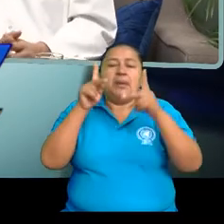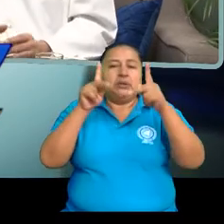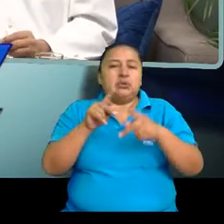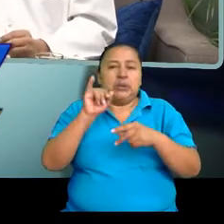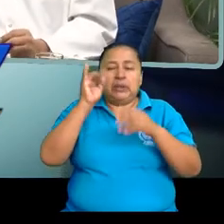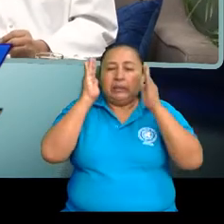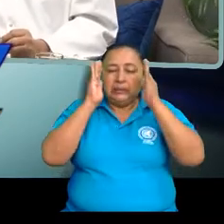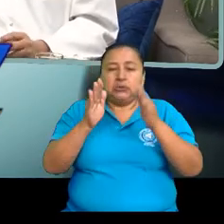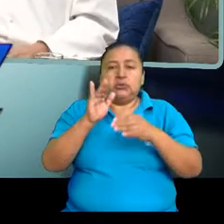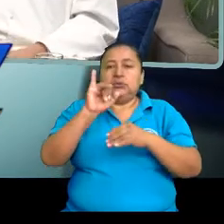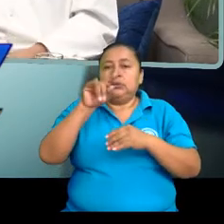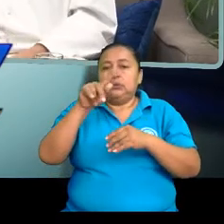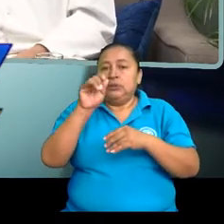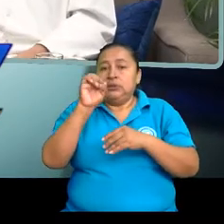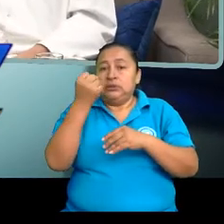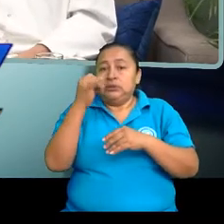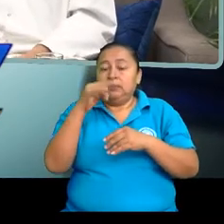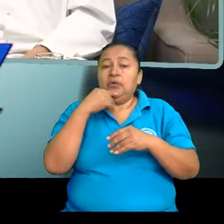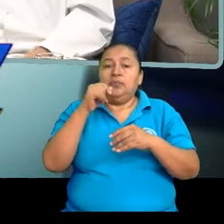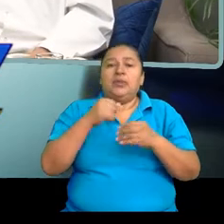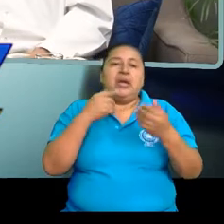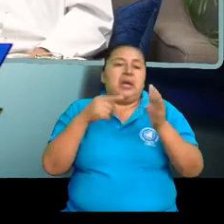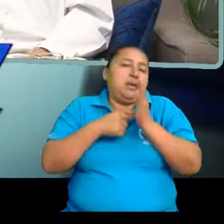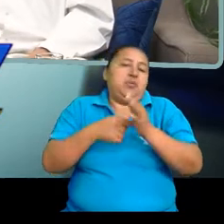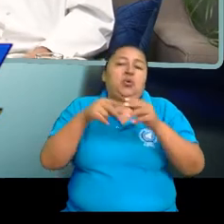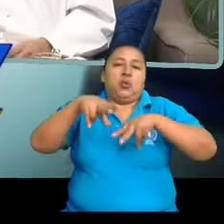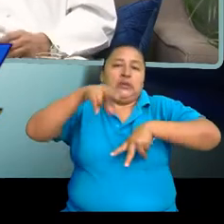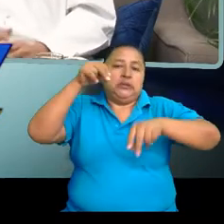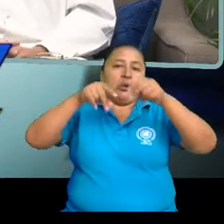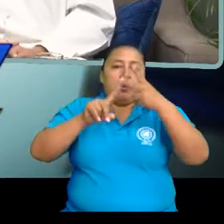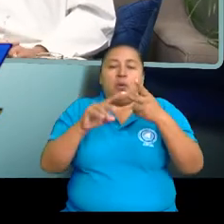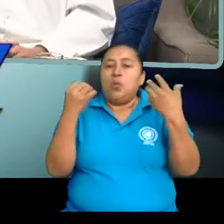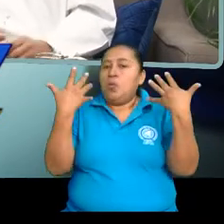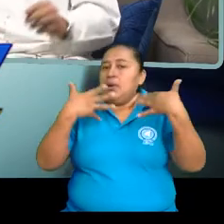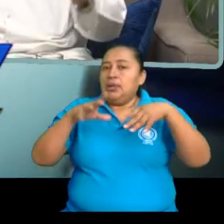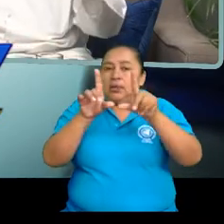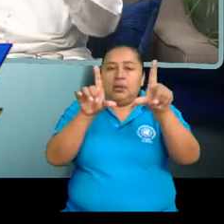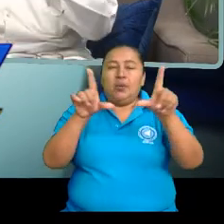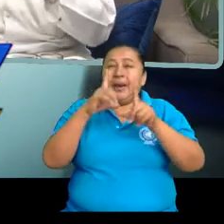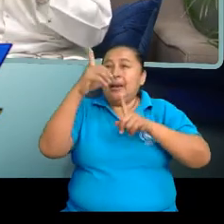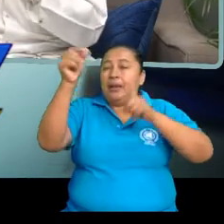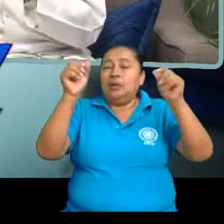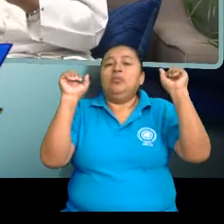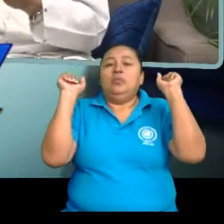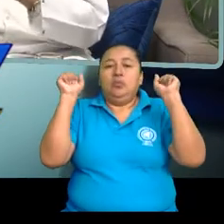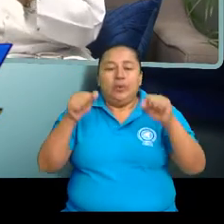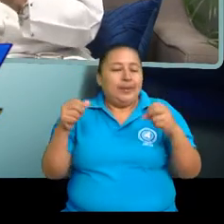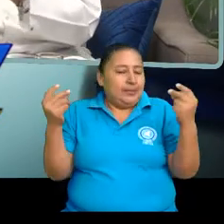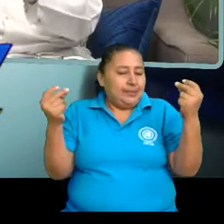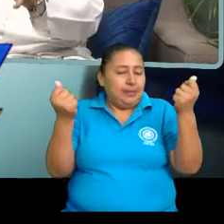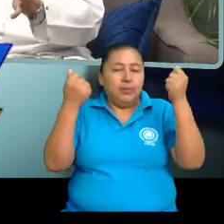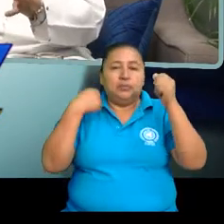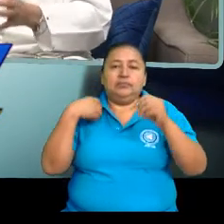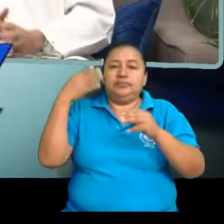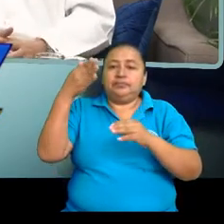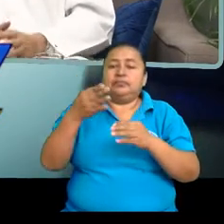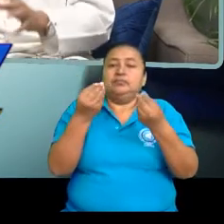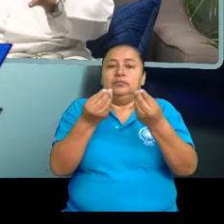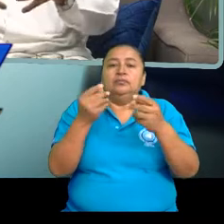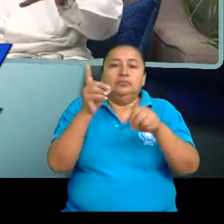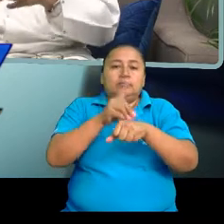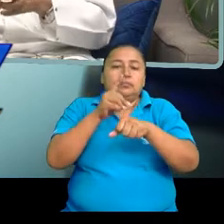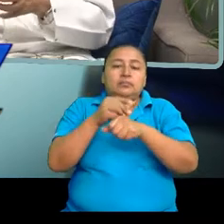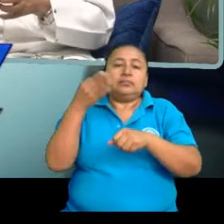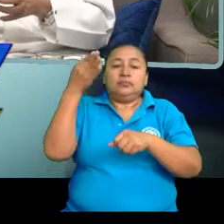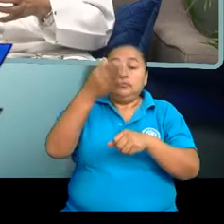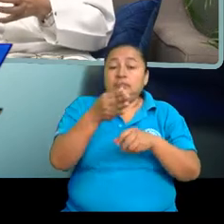que se nos llegara a dar en Nueva Segovia, en cualquier lugar lejano del país, puedan tener la asistencia multidisciplinaria